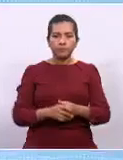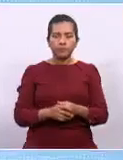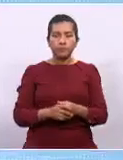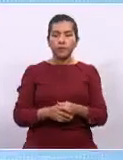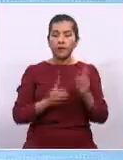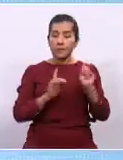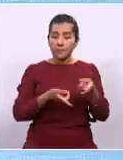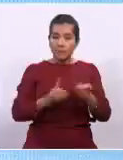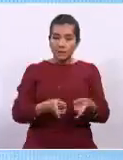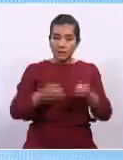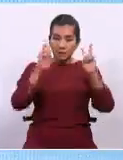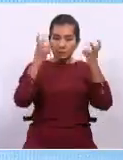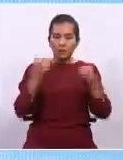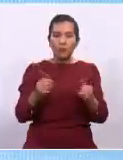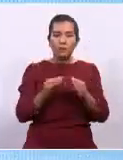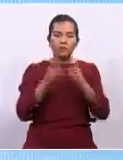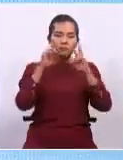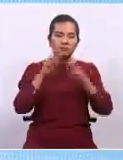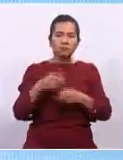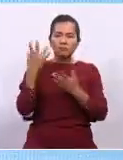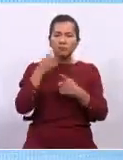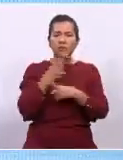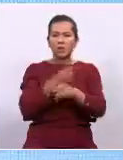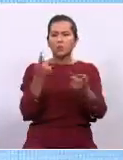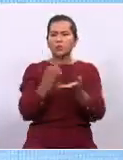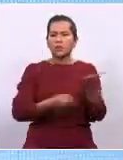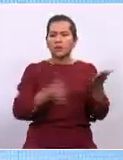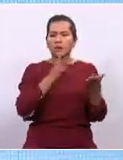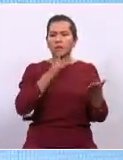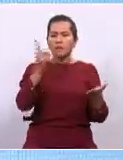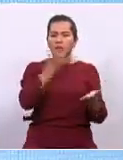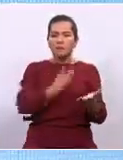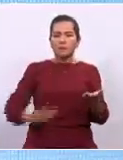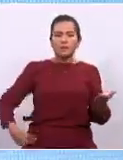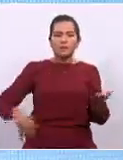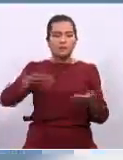Sobre este mismo tema revisamos lo anunciado por el presidente mediante sus redes sociales.